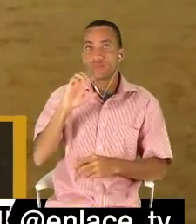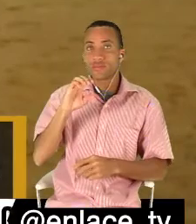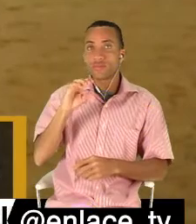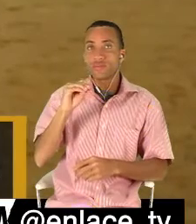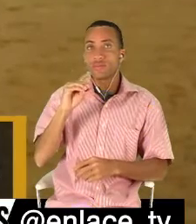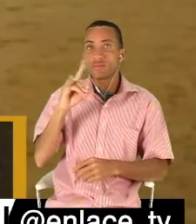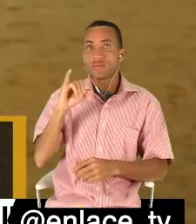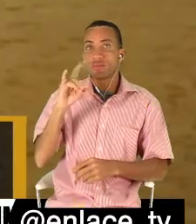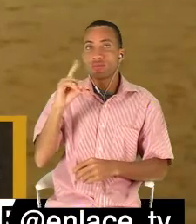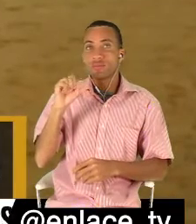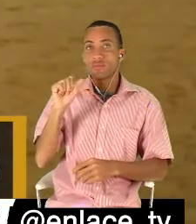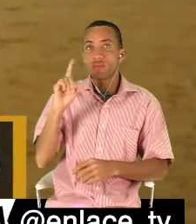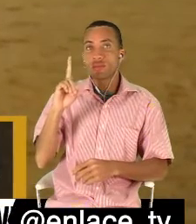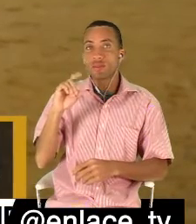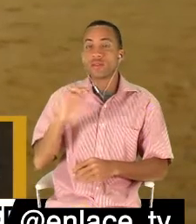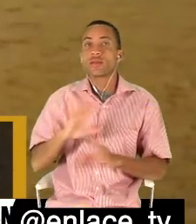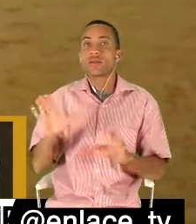llama Diego.